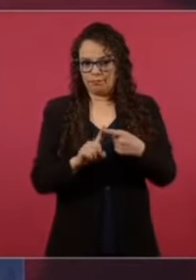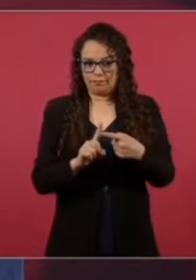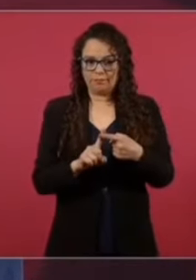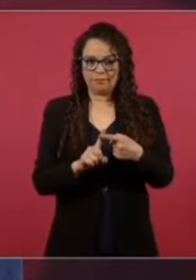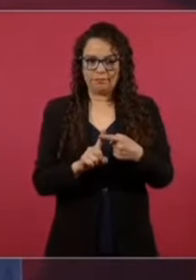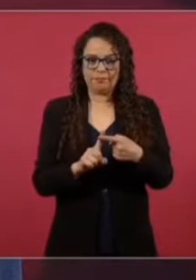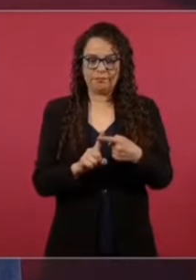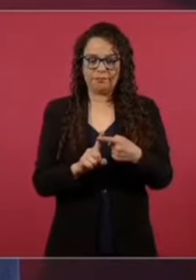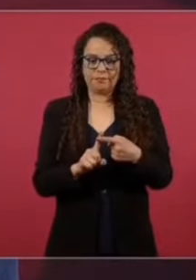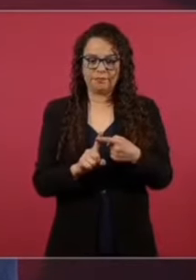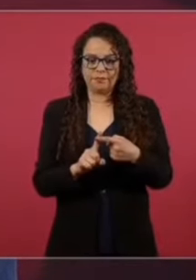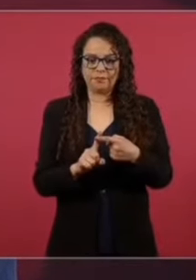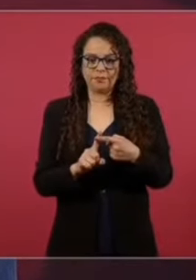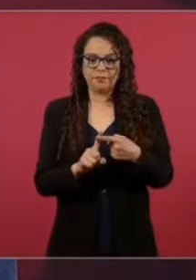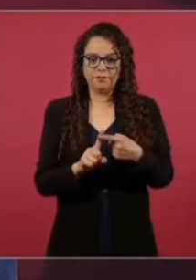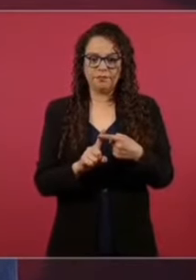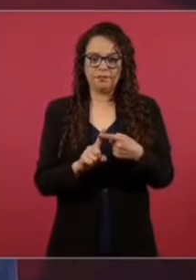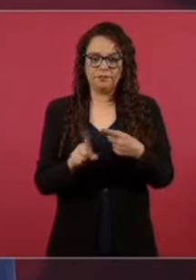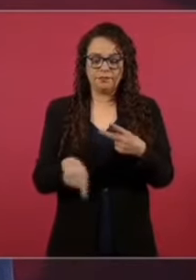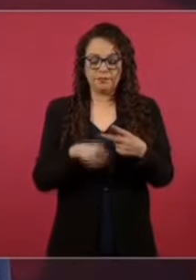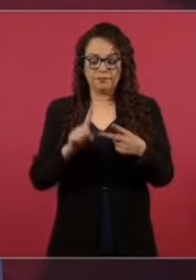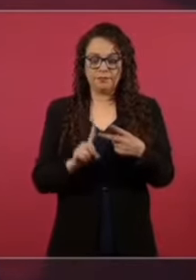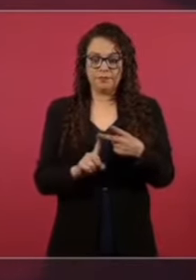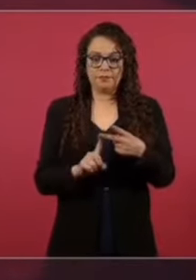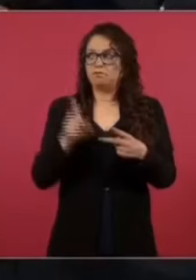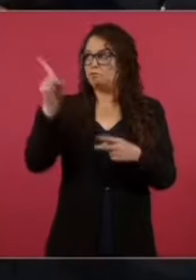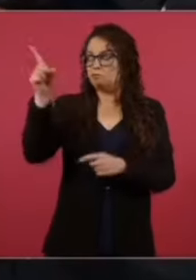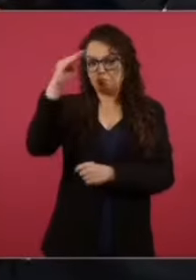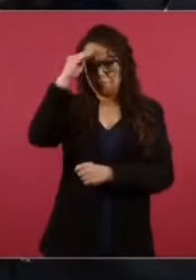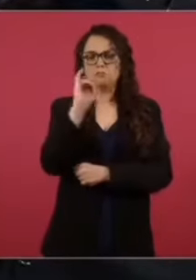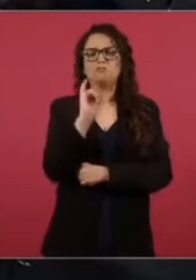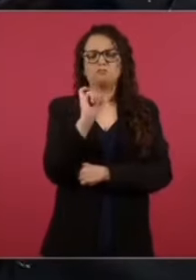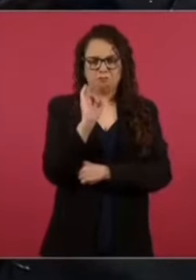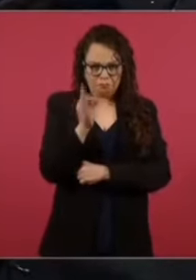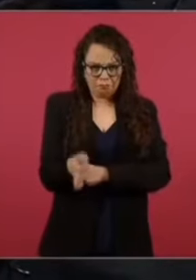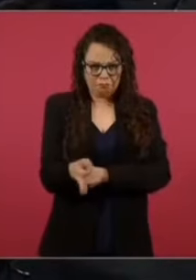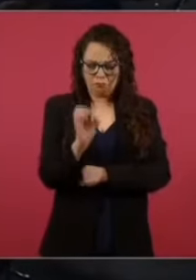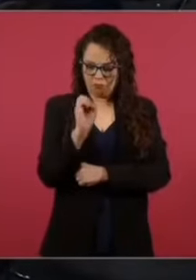la resolución y se aceptó.